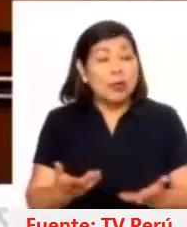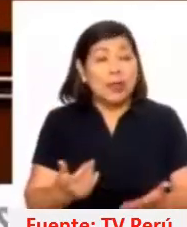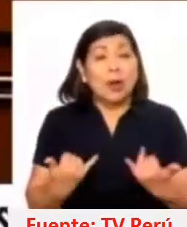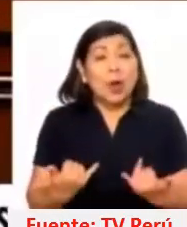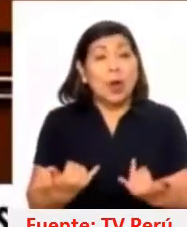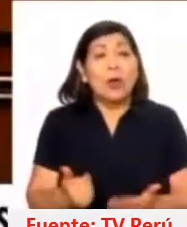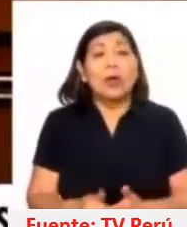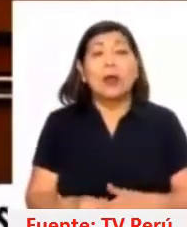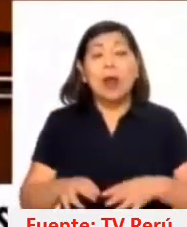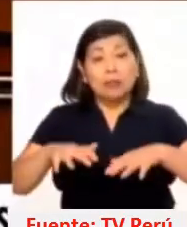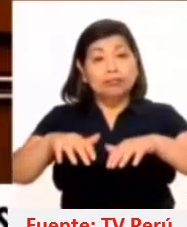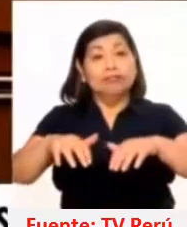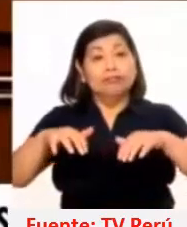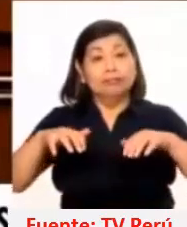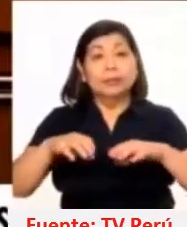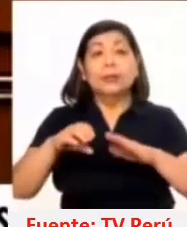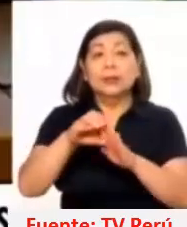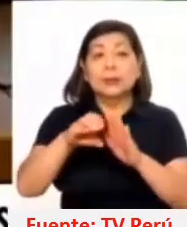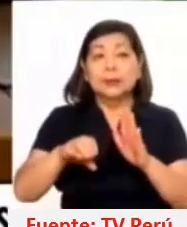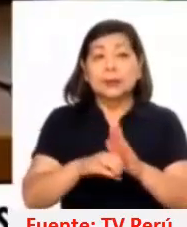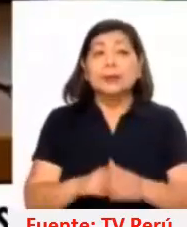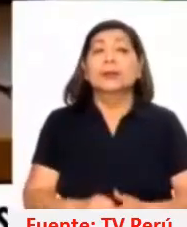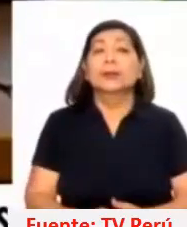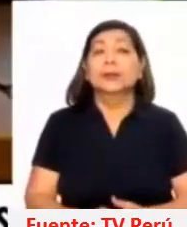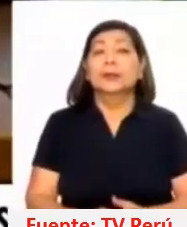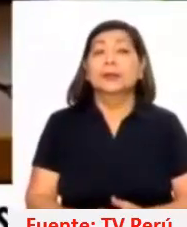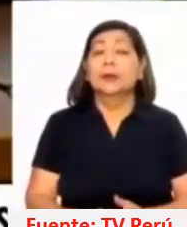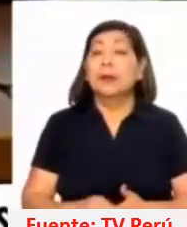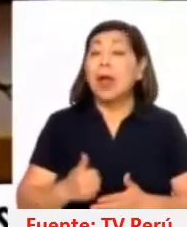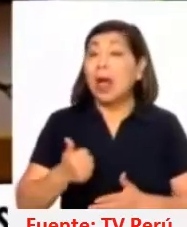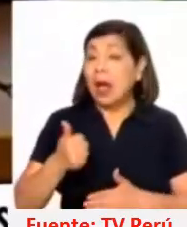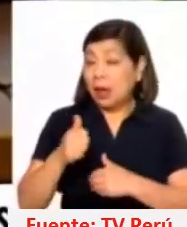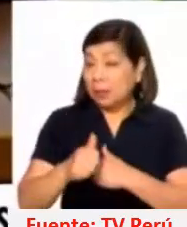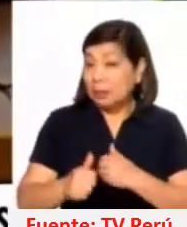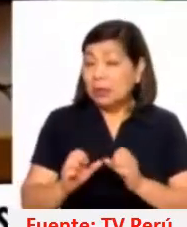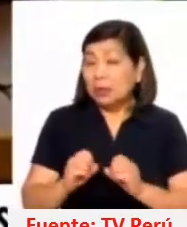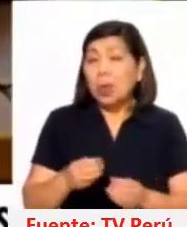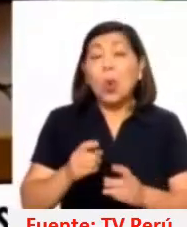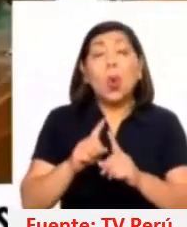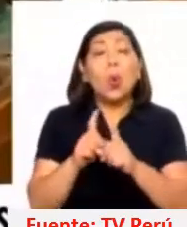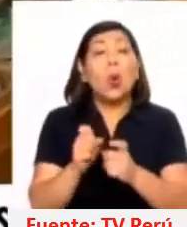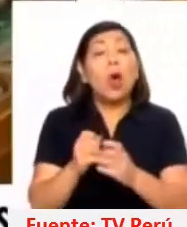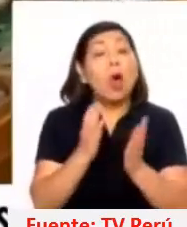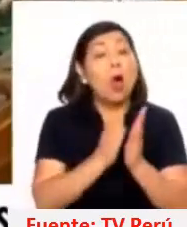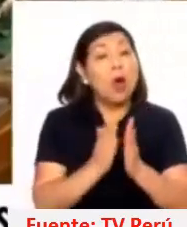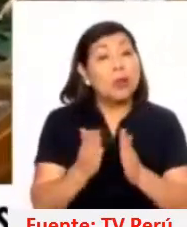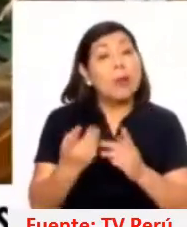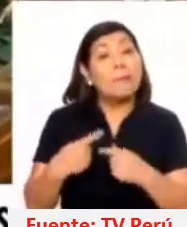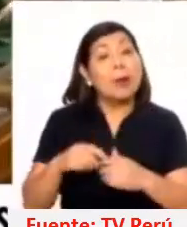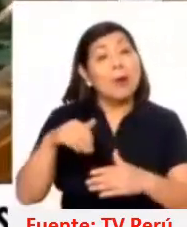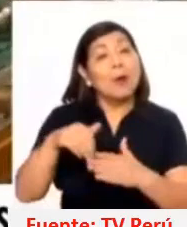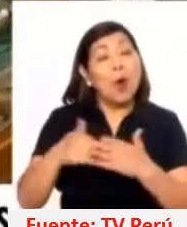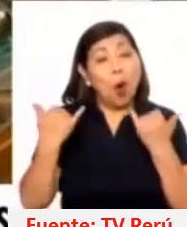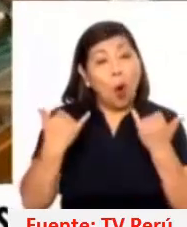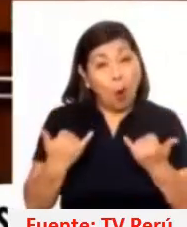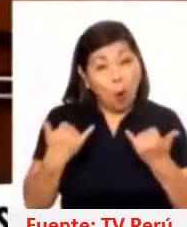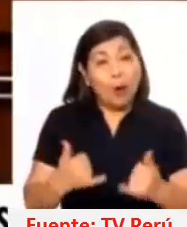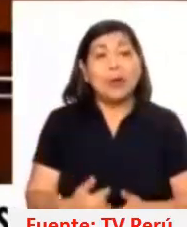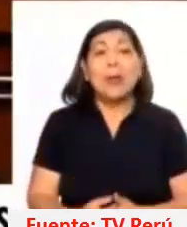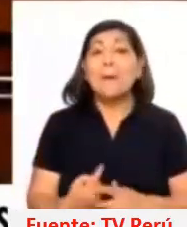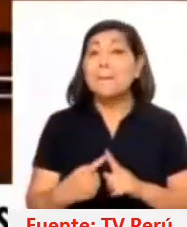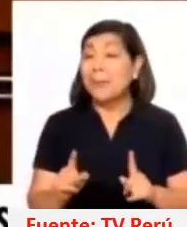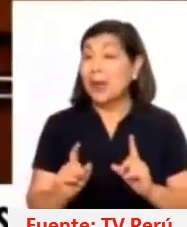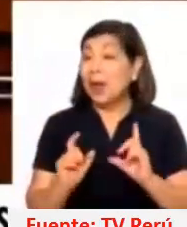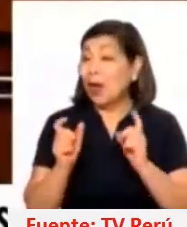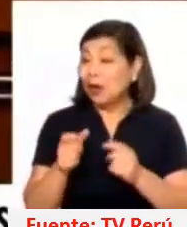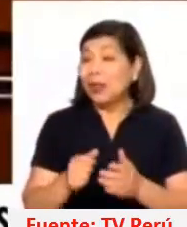de una asamblea constituyente. Desde Avanza País plantearon una cuestión de orden para que se vote hoy mismo, pero